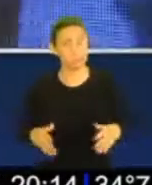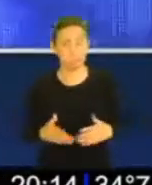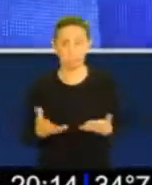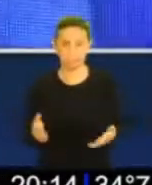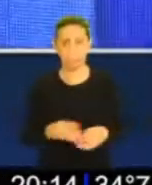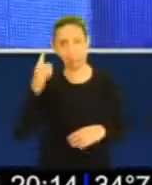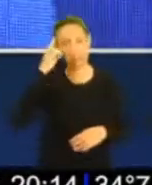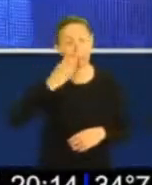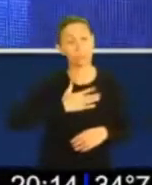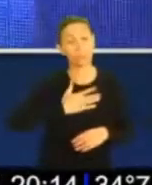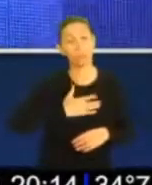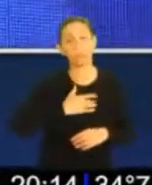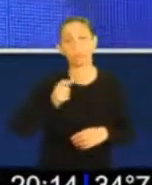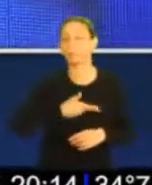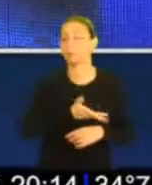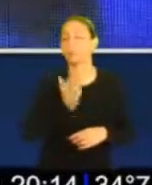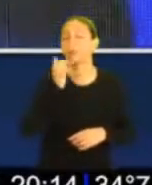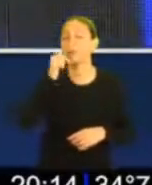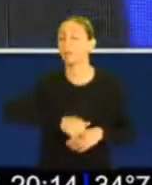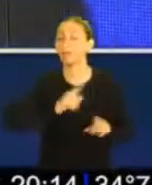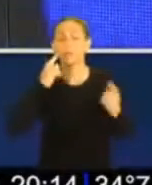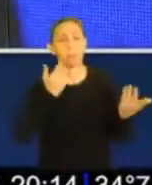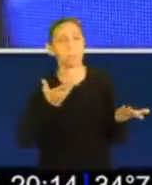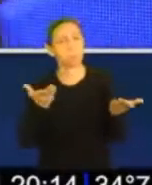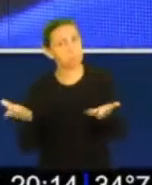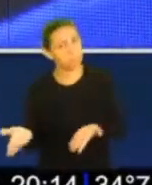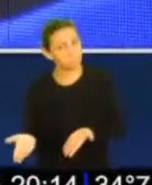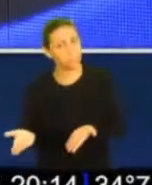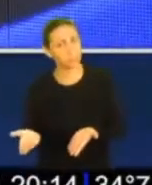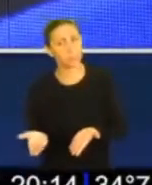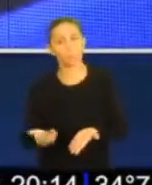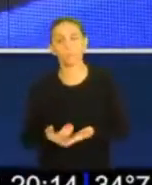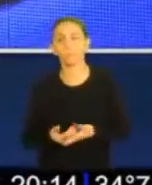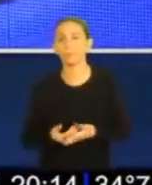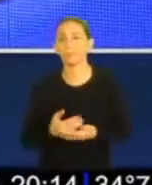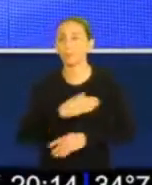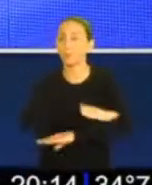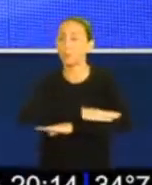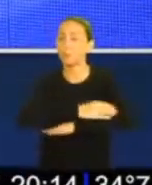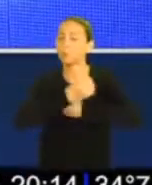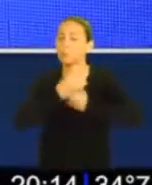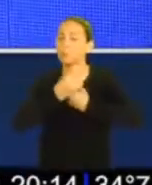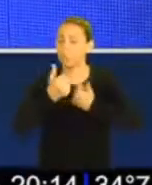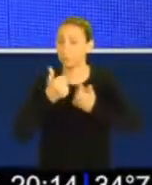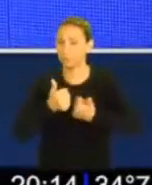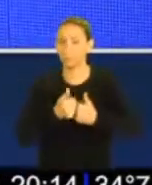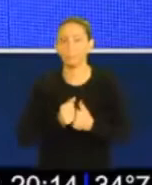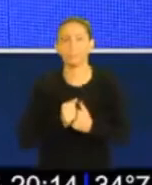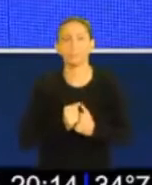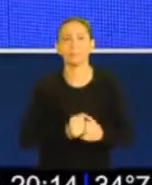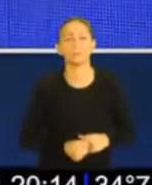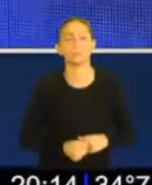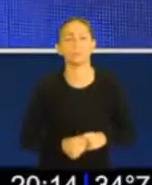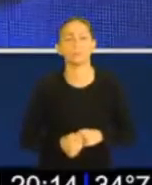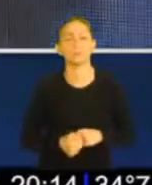que creo que la población de San Luis también ha demostrado un excelente comportamiento. Así que yo creo que por